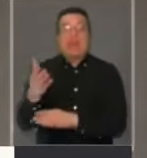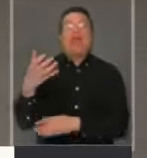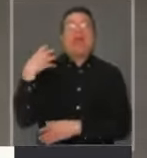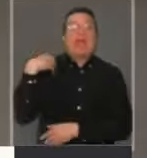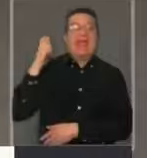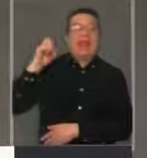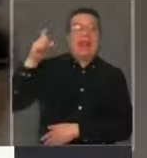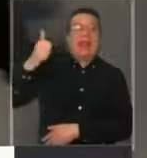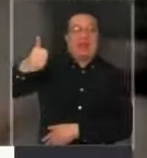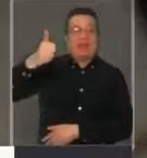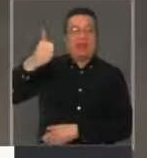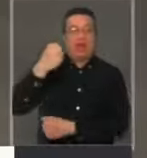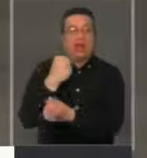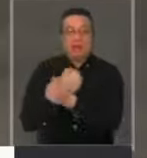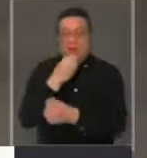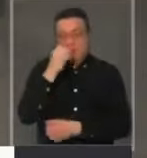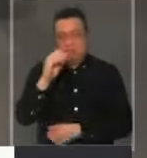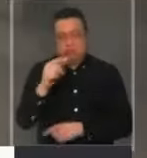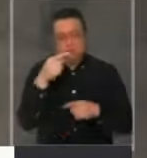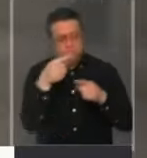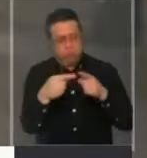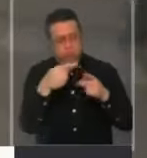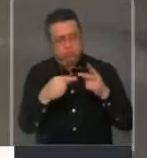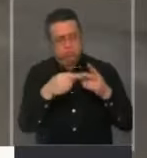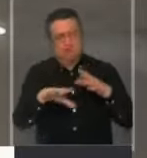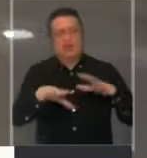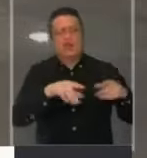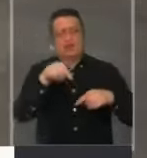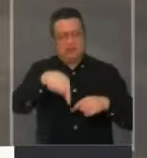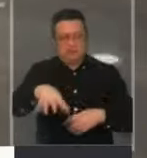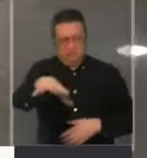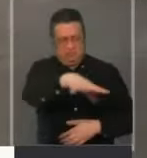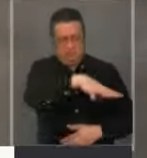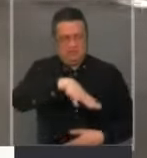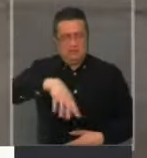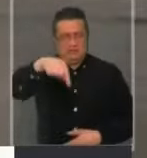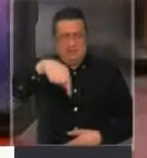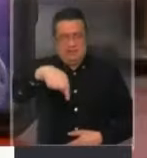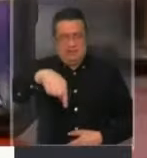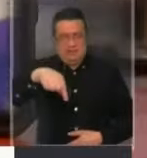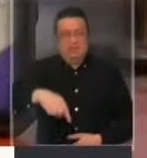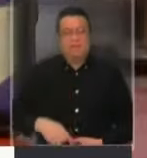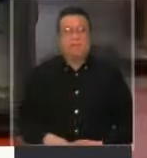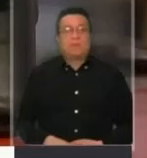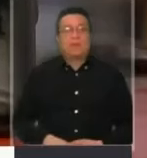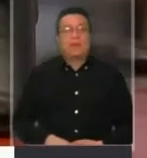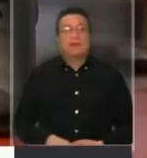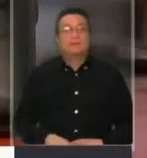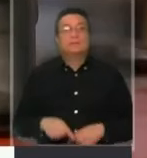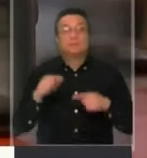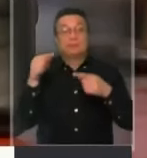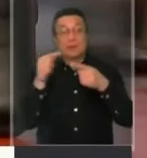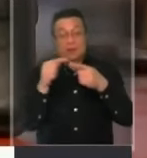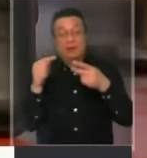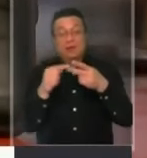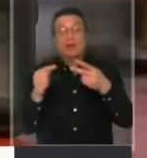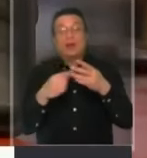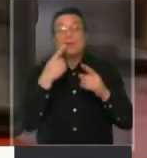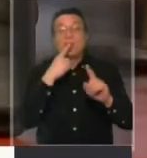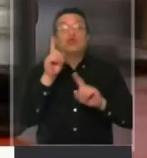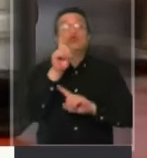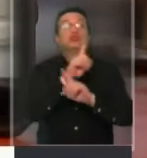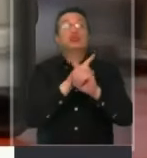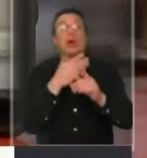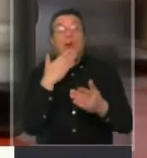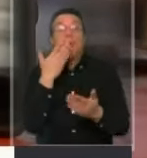Carabineros su preocupación por una serie de hechos que se han dado en este preciso lugar. Dentro de los eventos para justificar la petición,